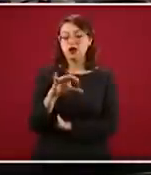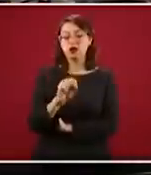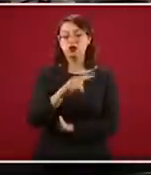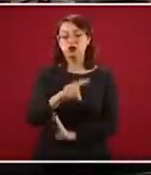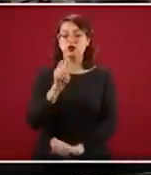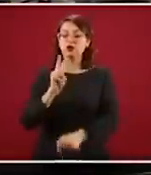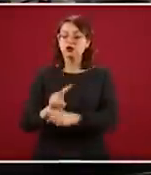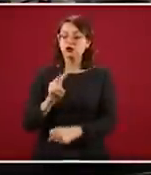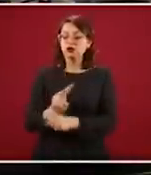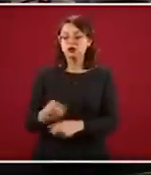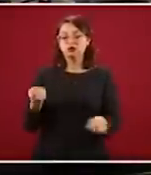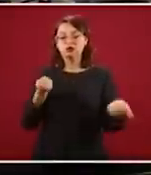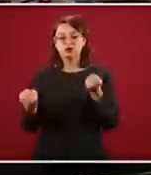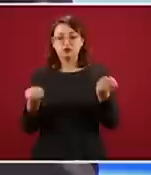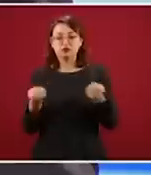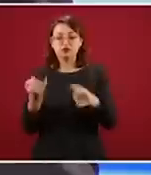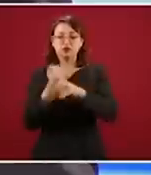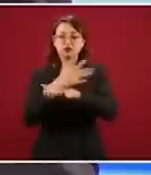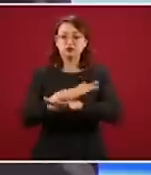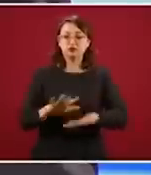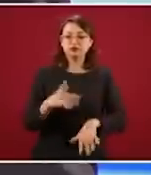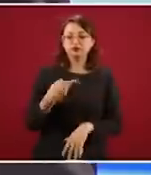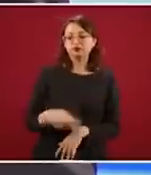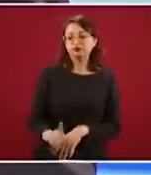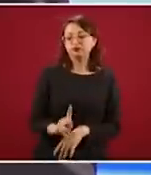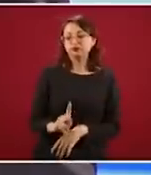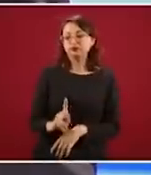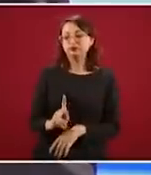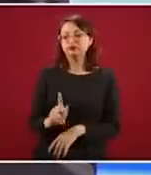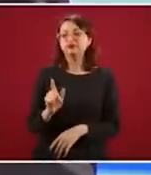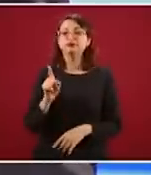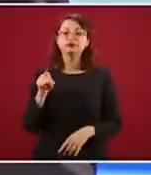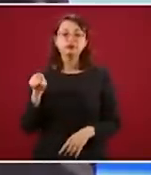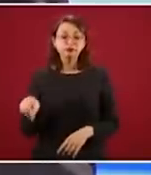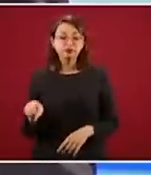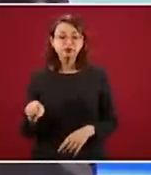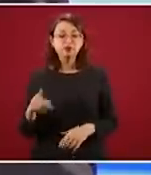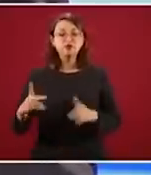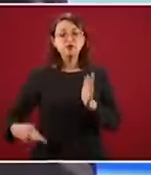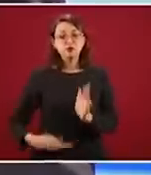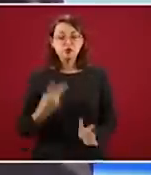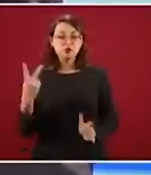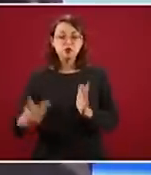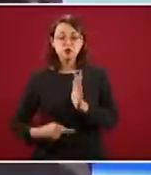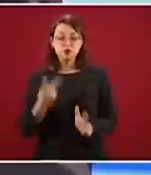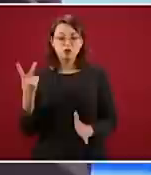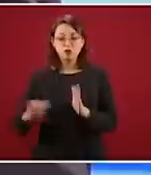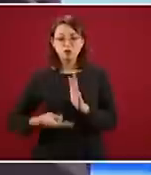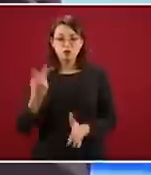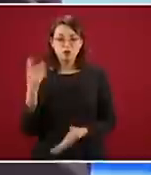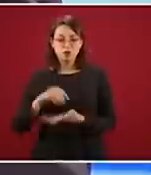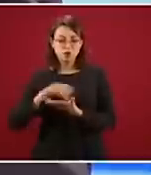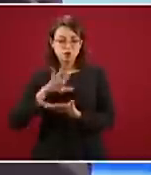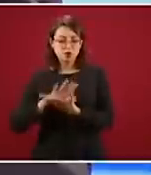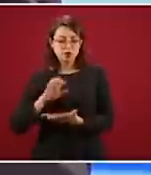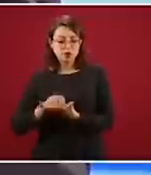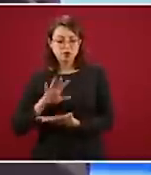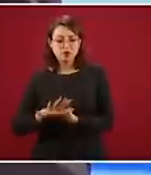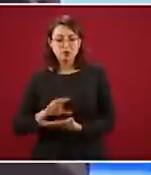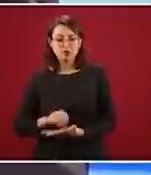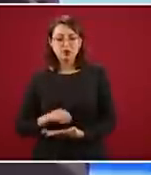transporte ferroviario, pero esta instancia regula o registra incidencias, hechos, pero